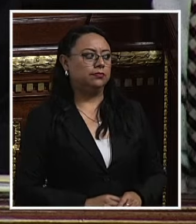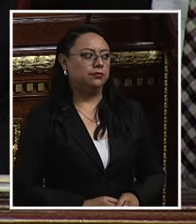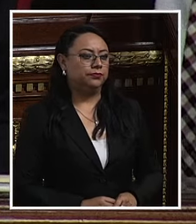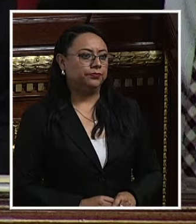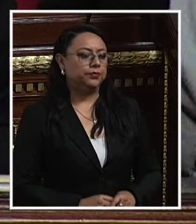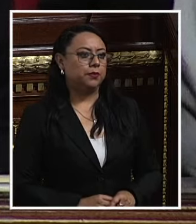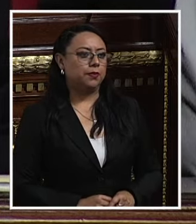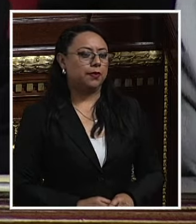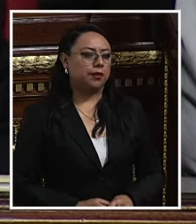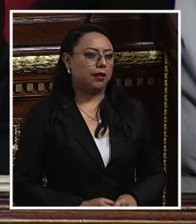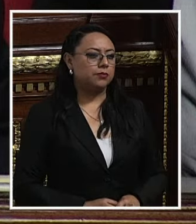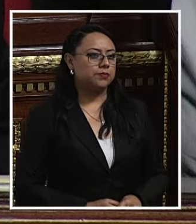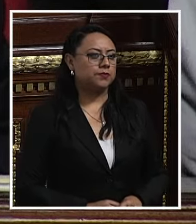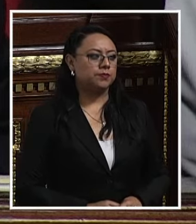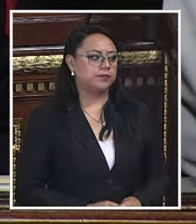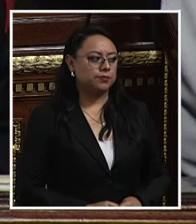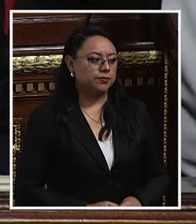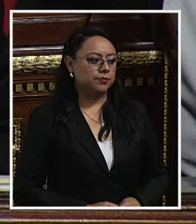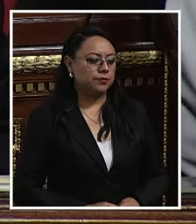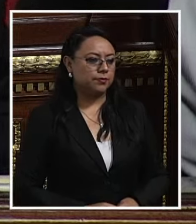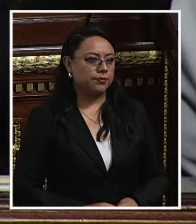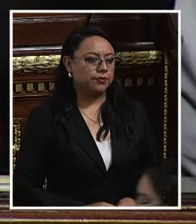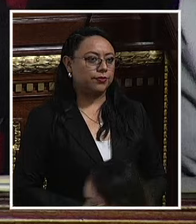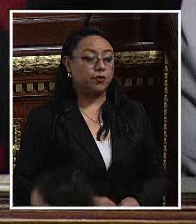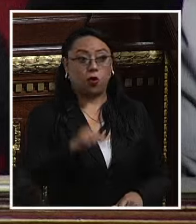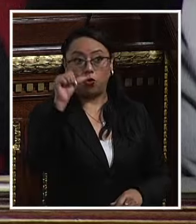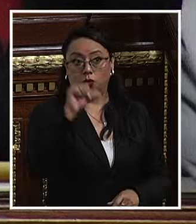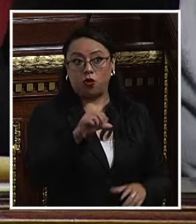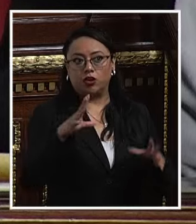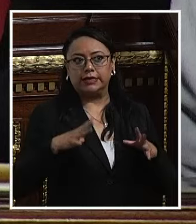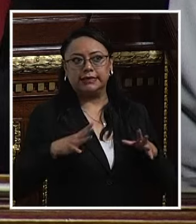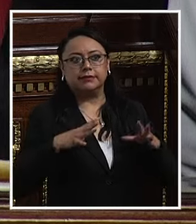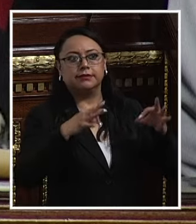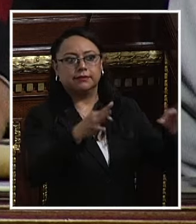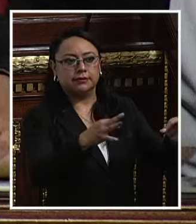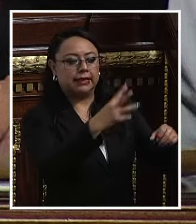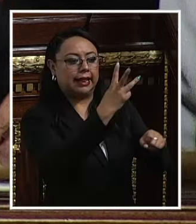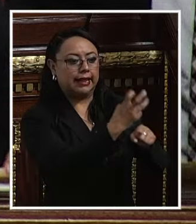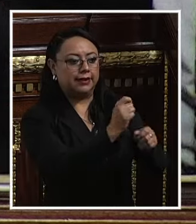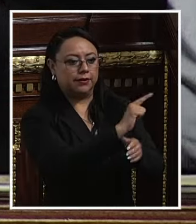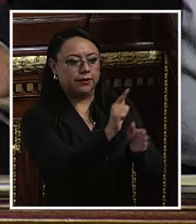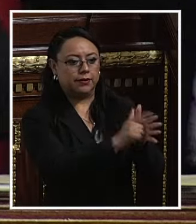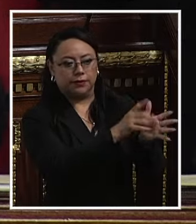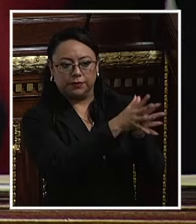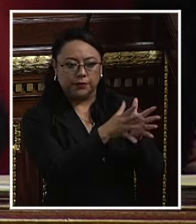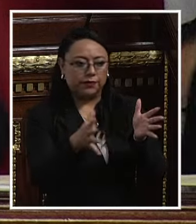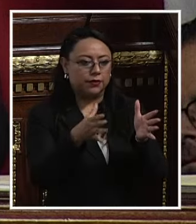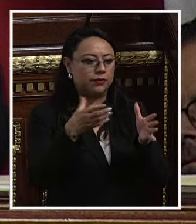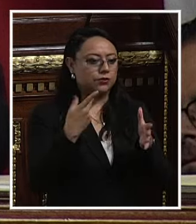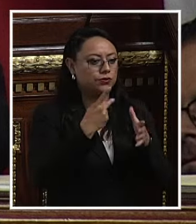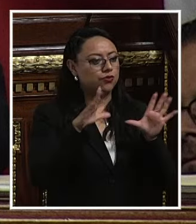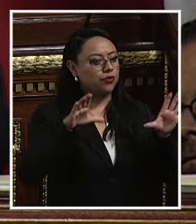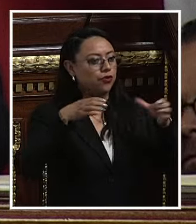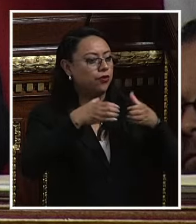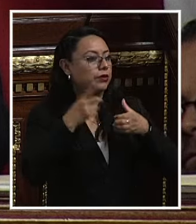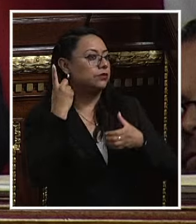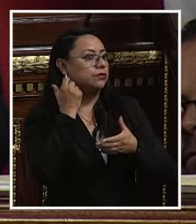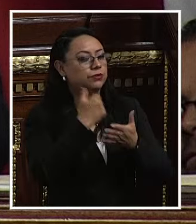El día de hoy se instala la tercera legislatura del Congreso de la Ciudad de